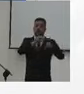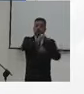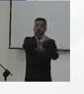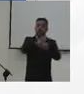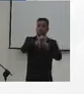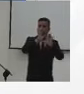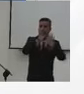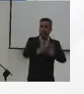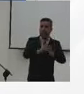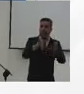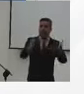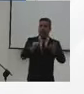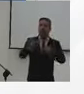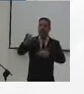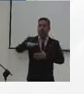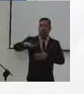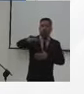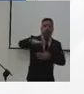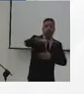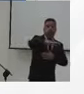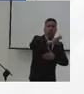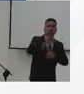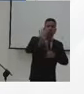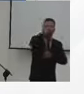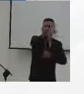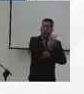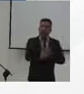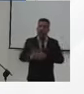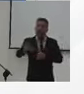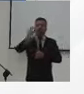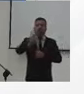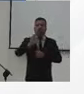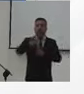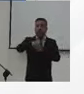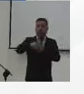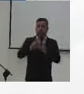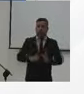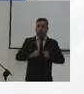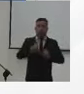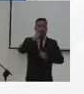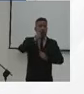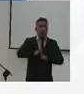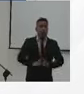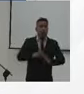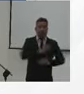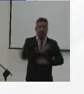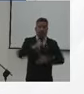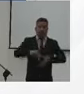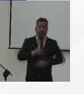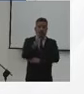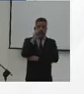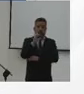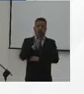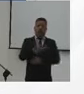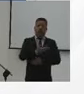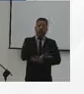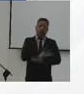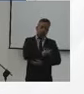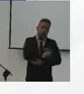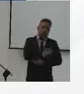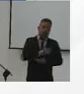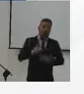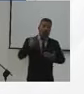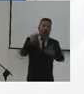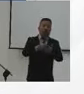función social en las regiones, en todo el ciclo de vida de los seres humanos, de los colombianos, desde madres